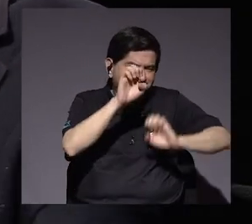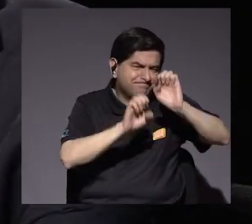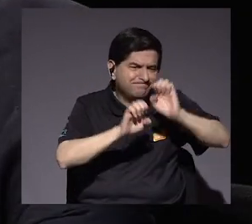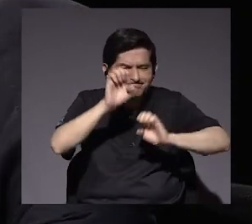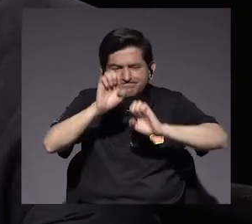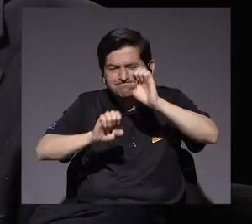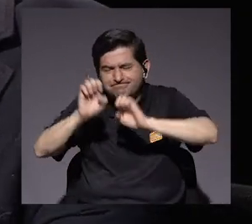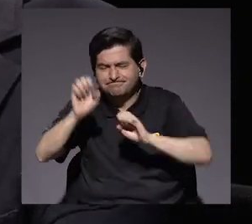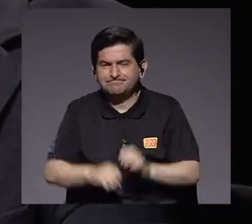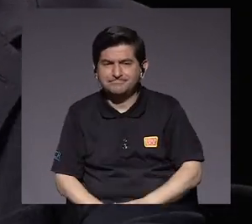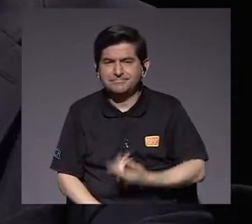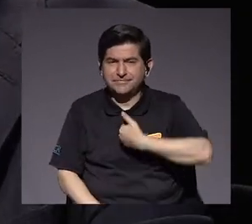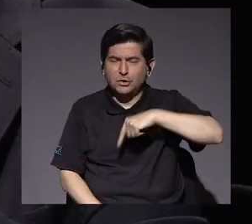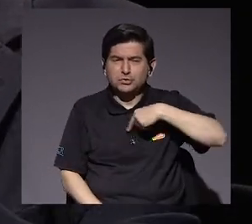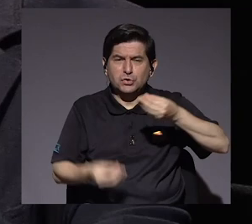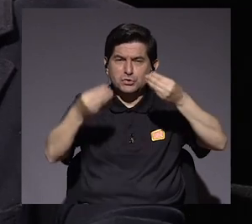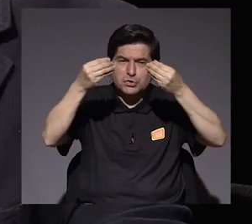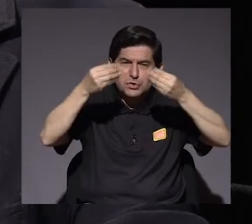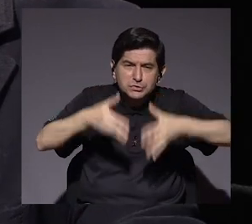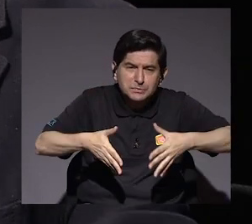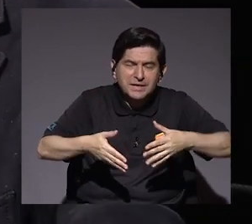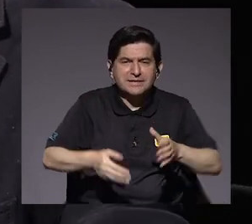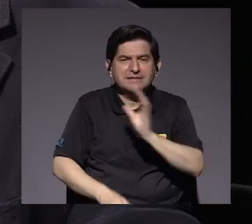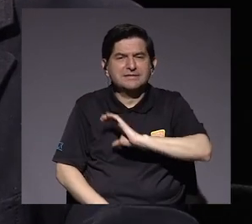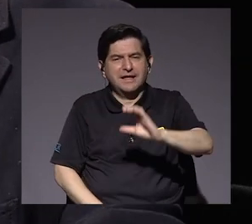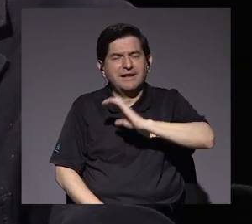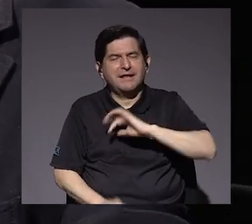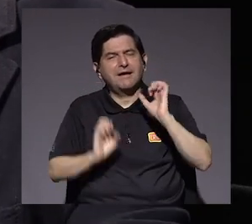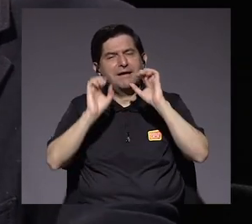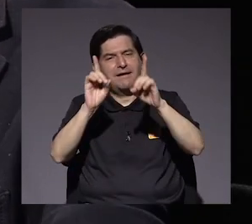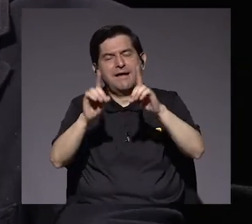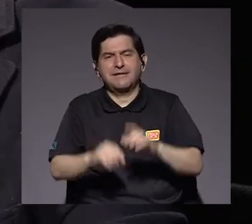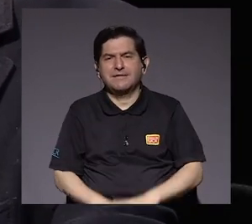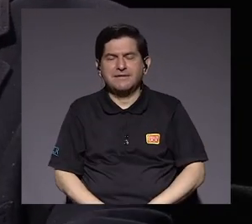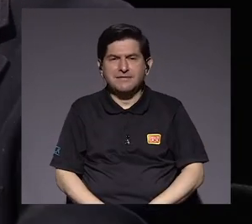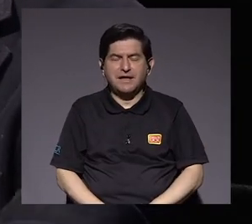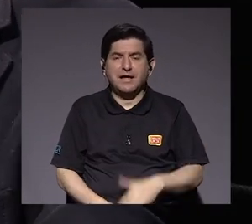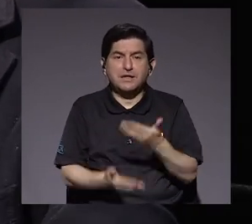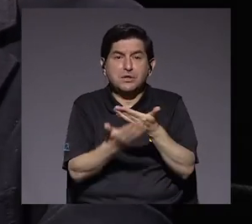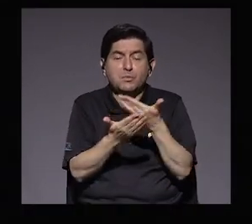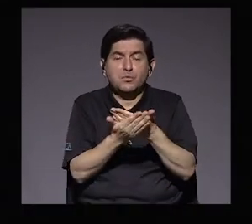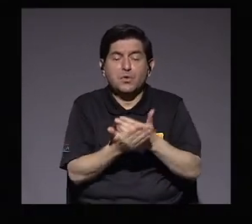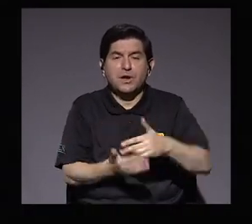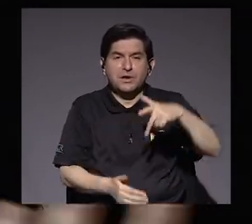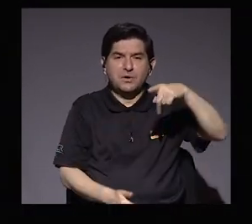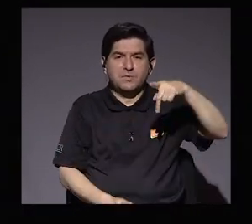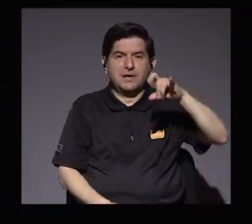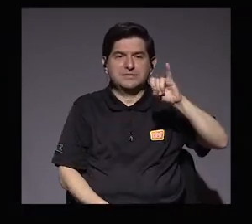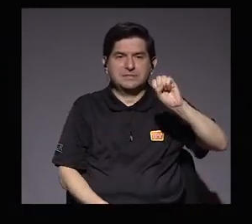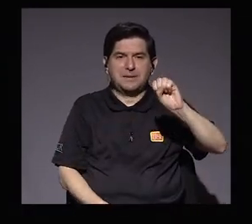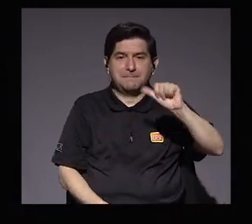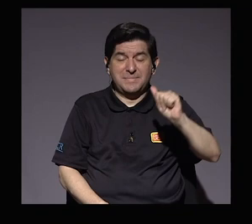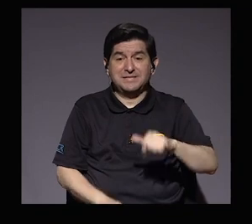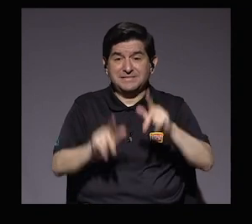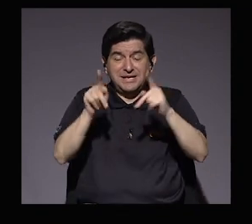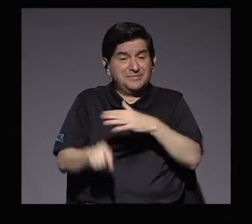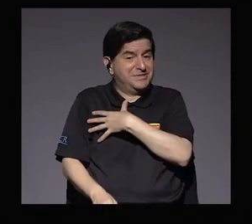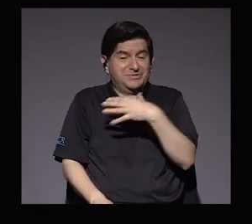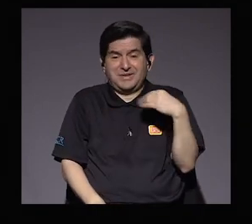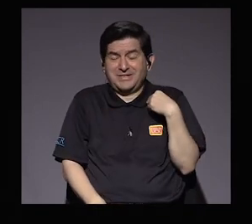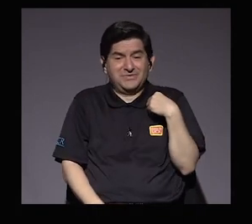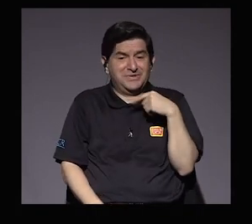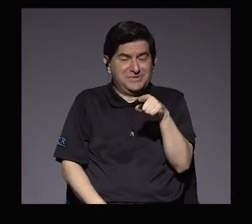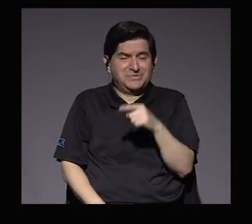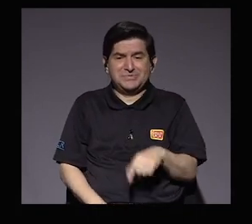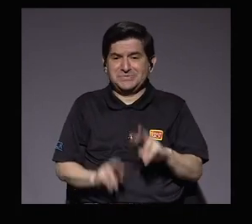Habrá que hacer la evaluación de cuánto nos hemos perdido, digamos, en términos de la calidad educativa y tal. Las pruebas PISA nos ponen, ¿verdad?, un espejo mundo al que no nos gusta